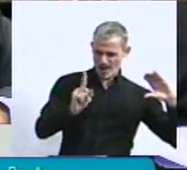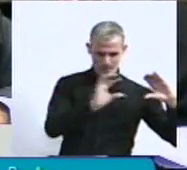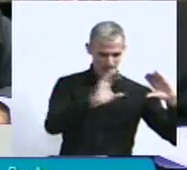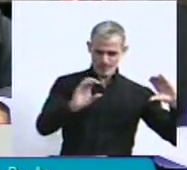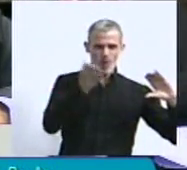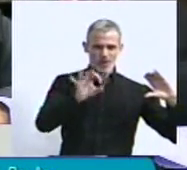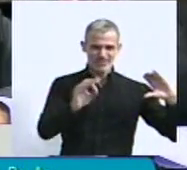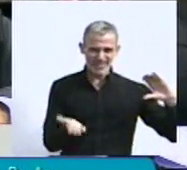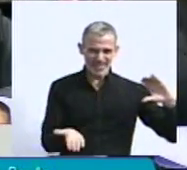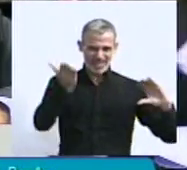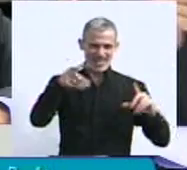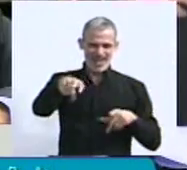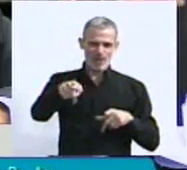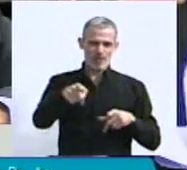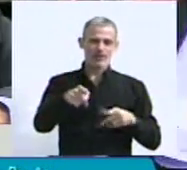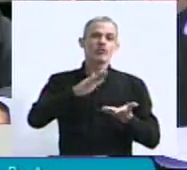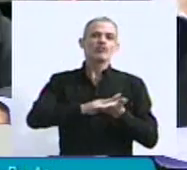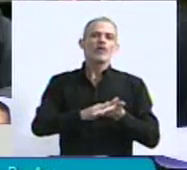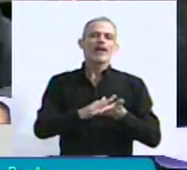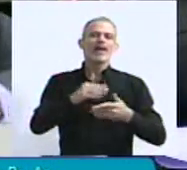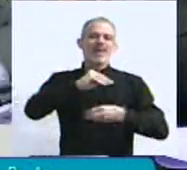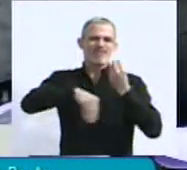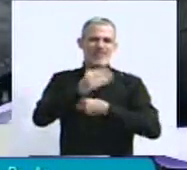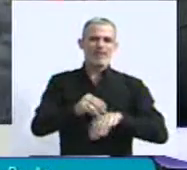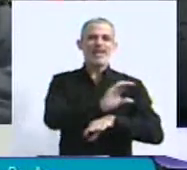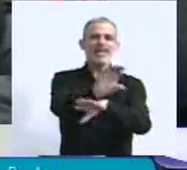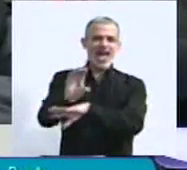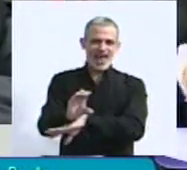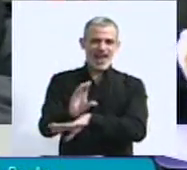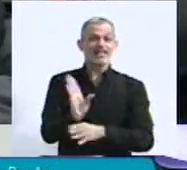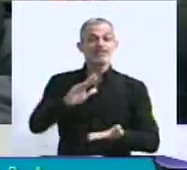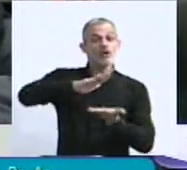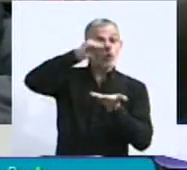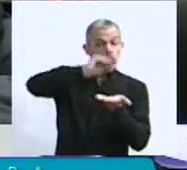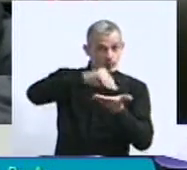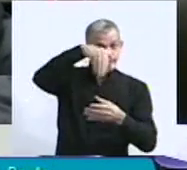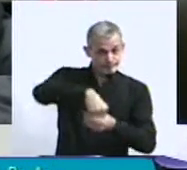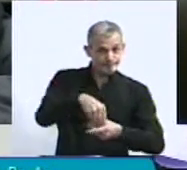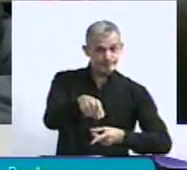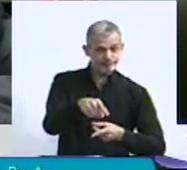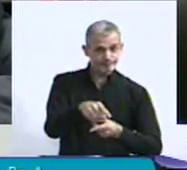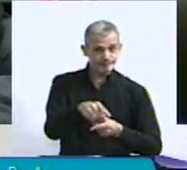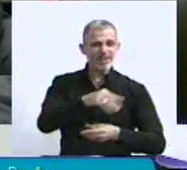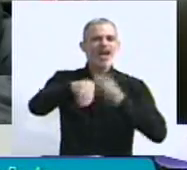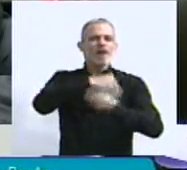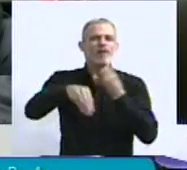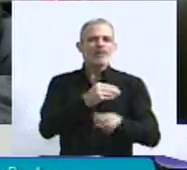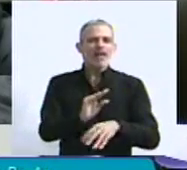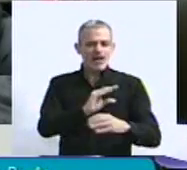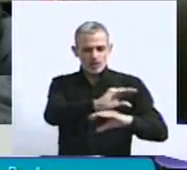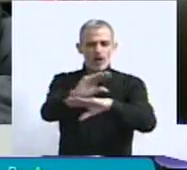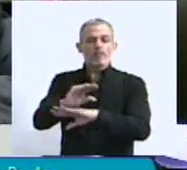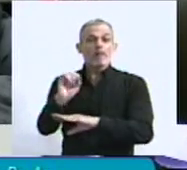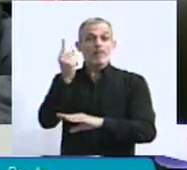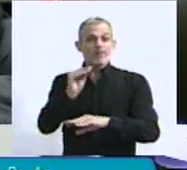proceso de movilidad de asignaciones familiares, incorporando dentro de las asignaciones familiares